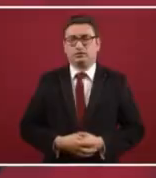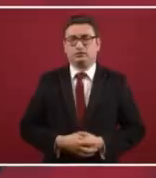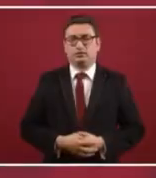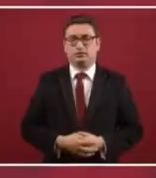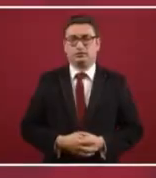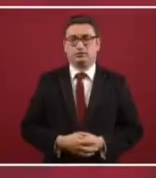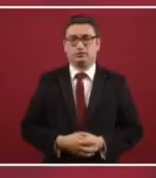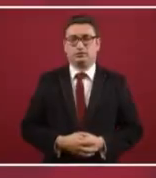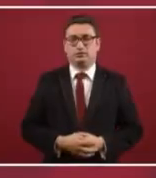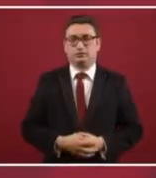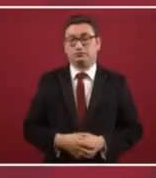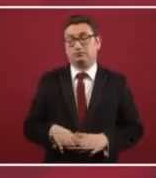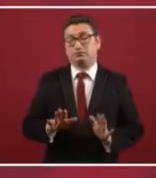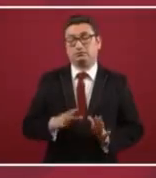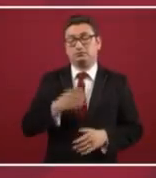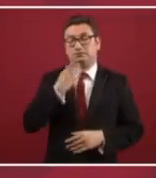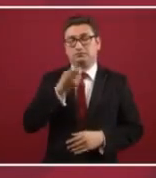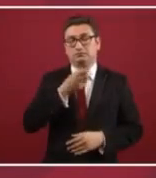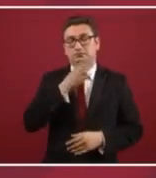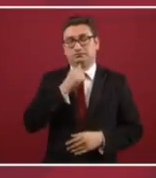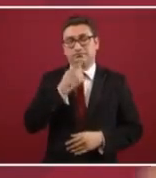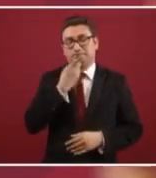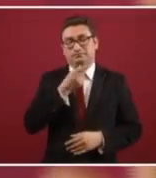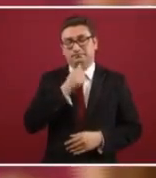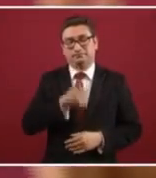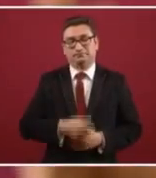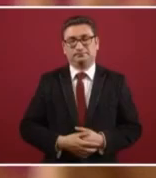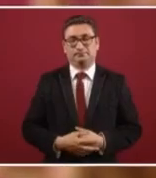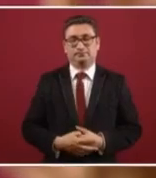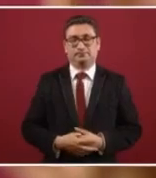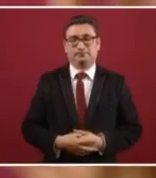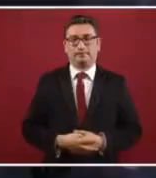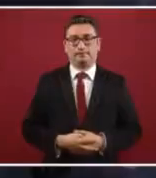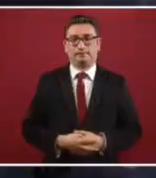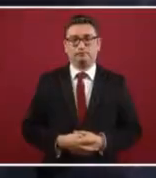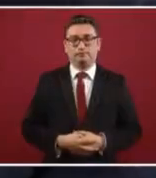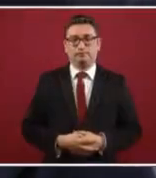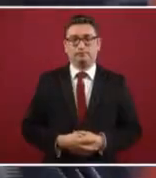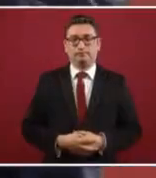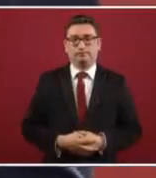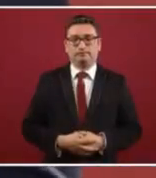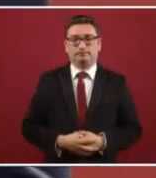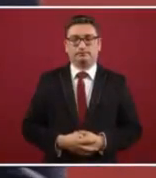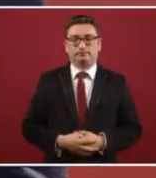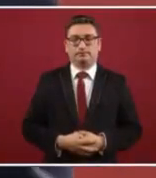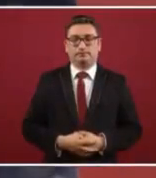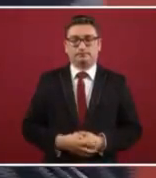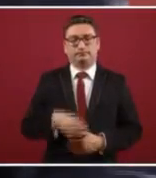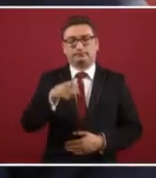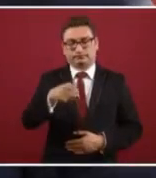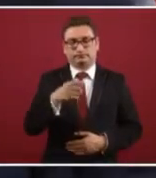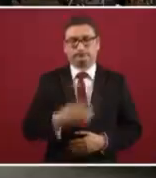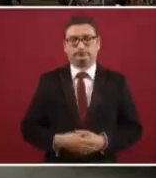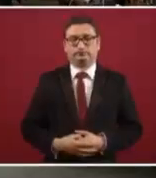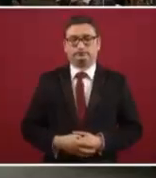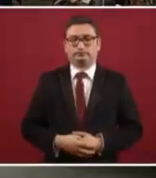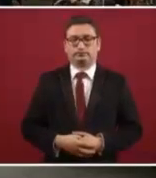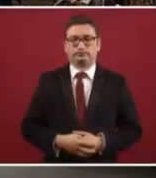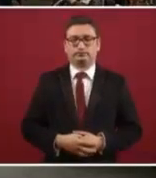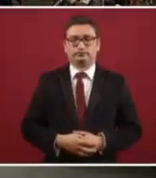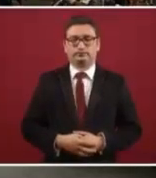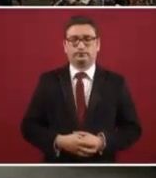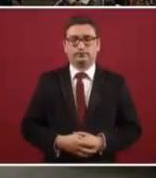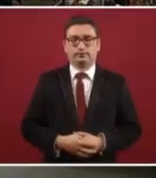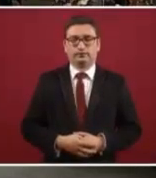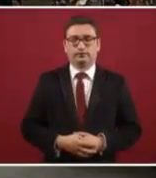sin comentarios finalmente dijo que más que declarar la emergencia climática lo que se tiene que hacer son